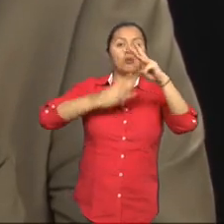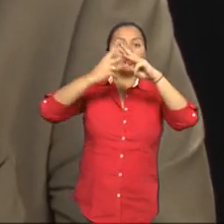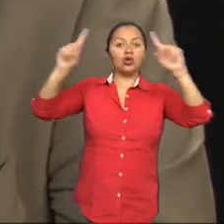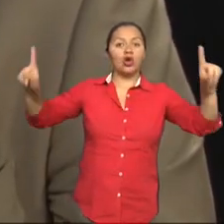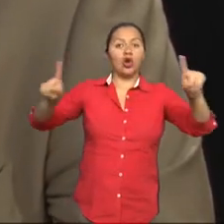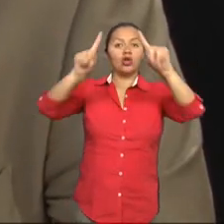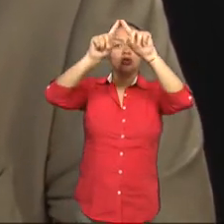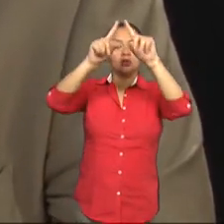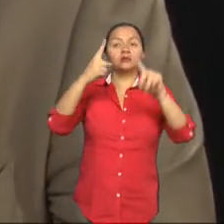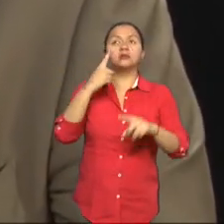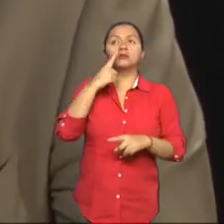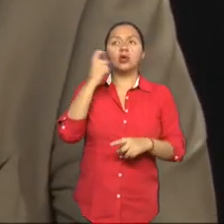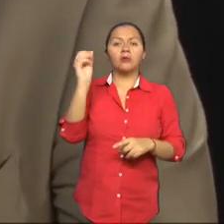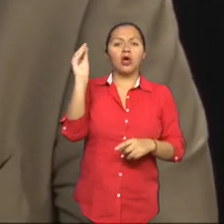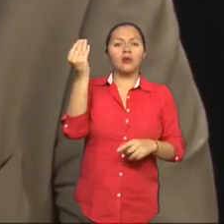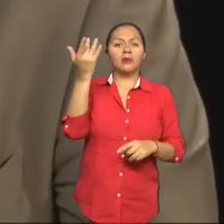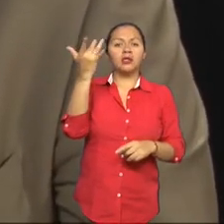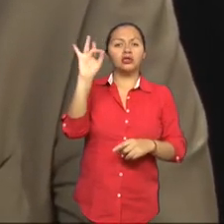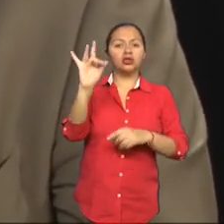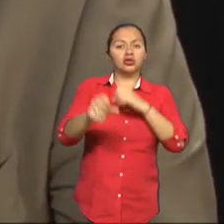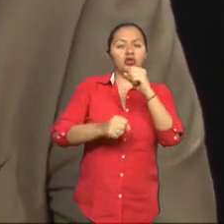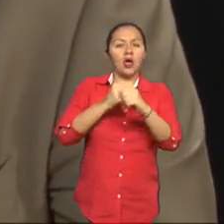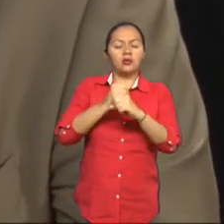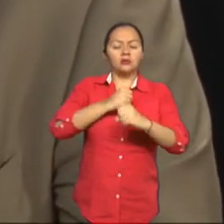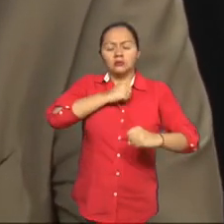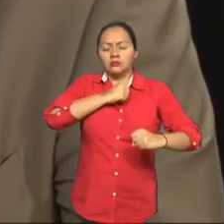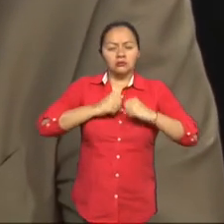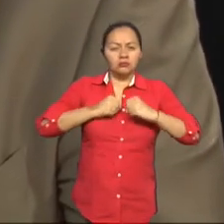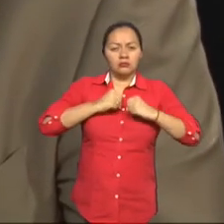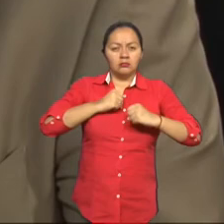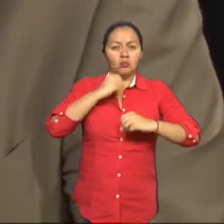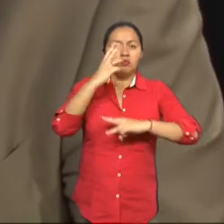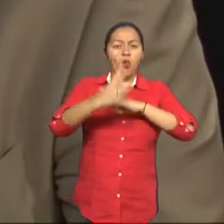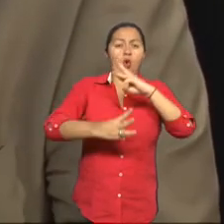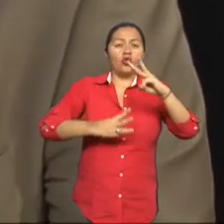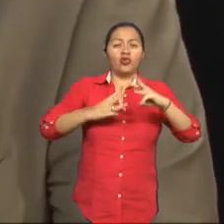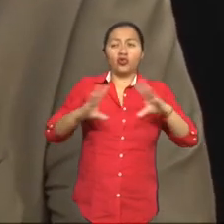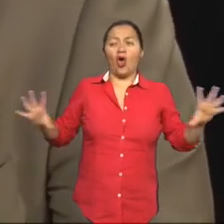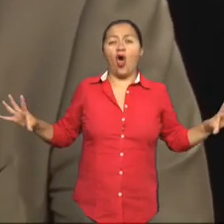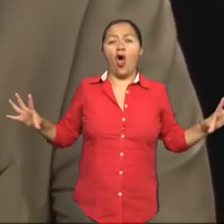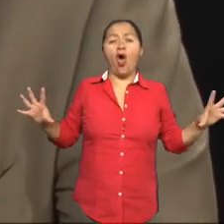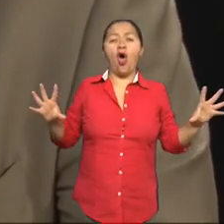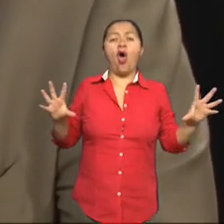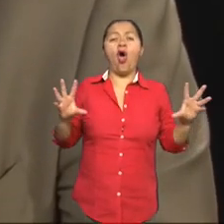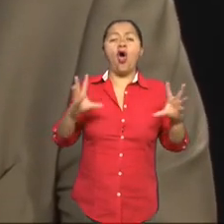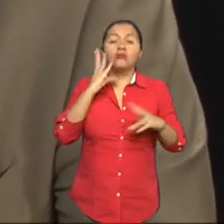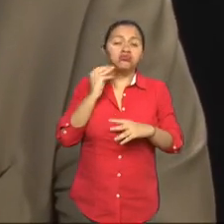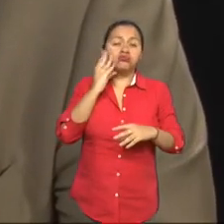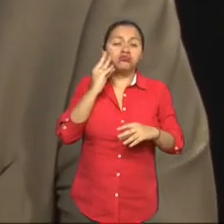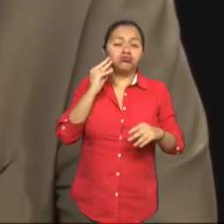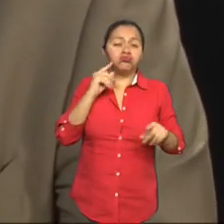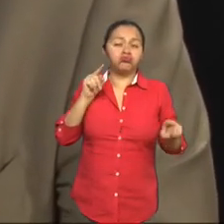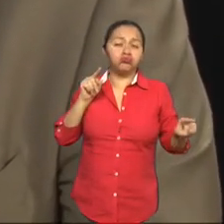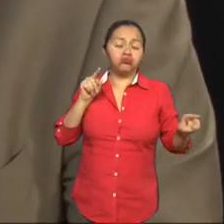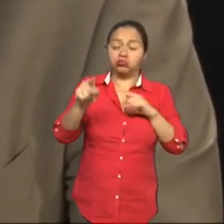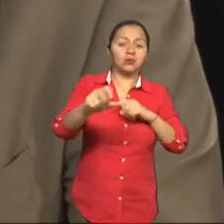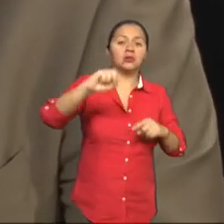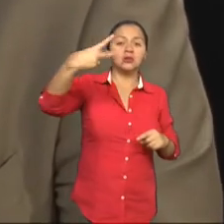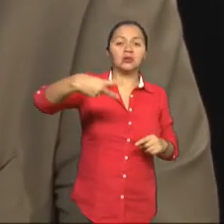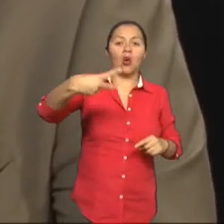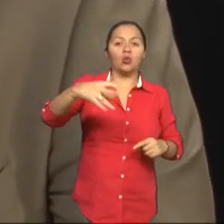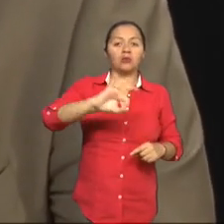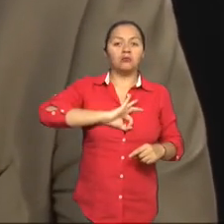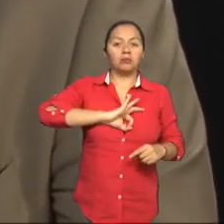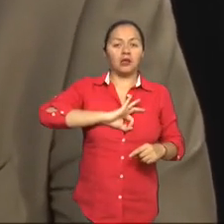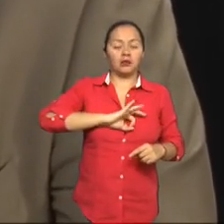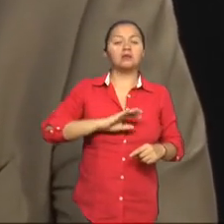Un chico de 18 años compite en un mundial absoluto, es decir, donde estaban los más experimentados, y consigue medalla de plata. Ese mismo